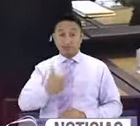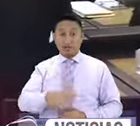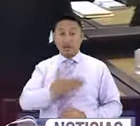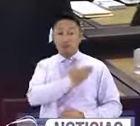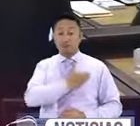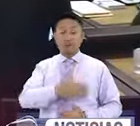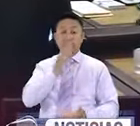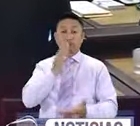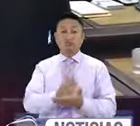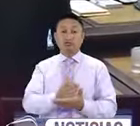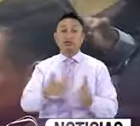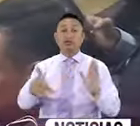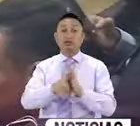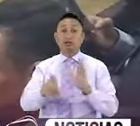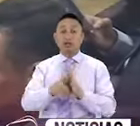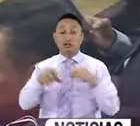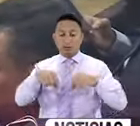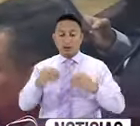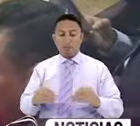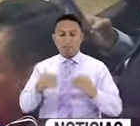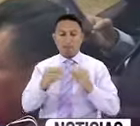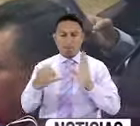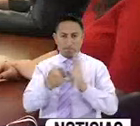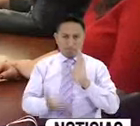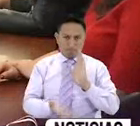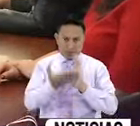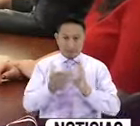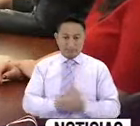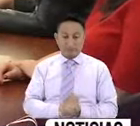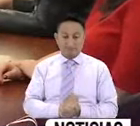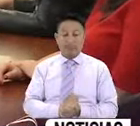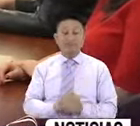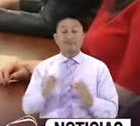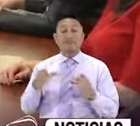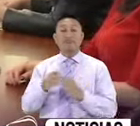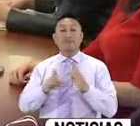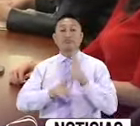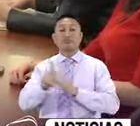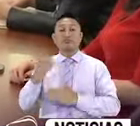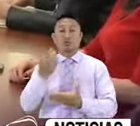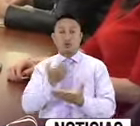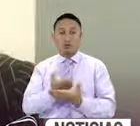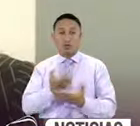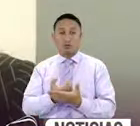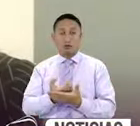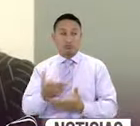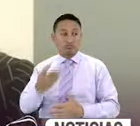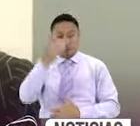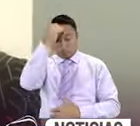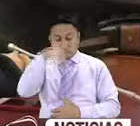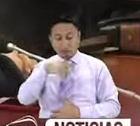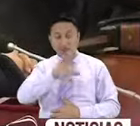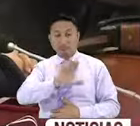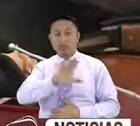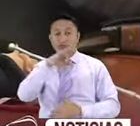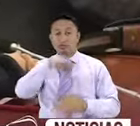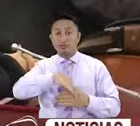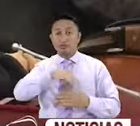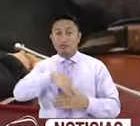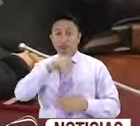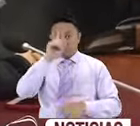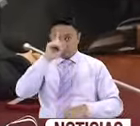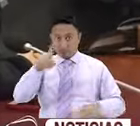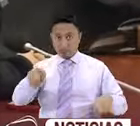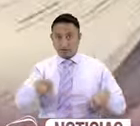ley que buscaba incrementar el IVA, la Comisión de Desarrollo Económico resolvió con 5 votos a favor y